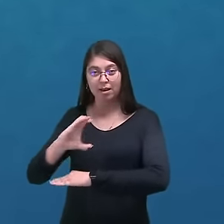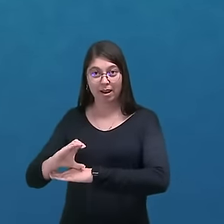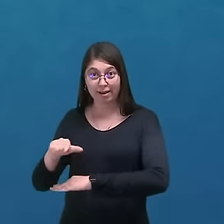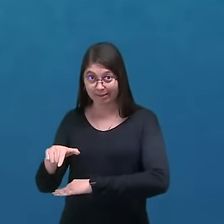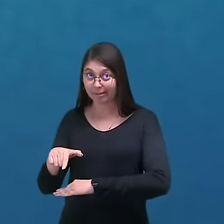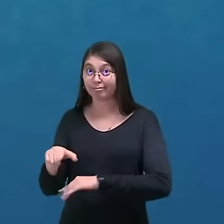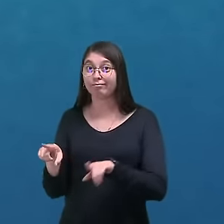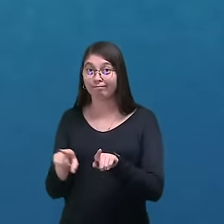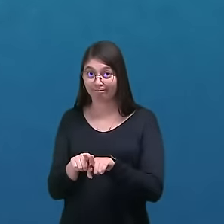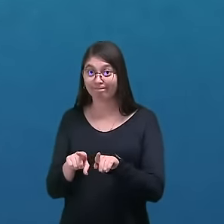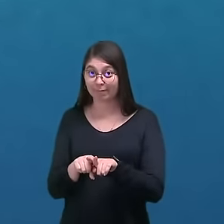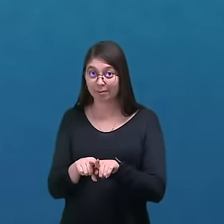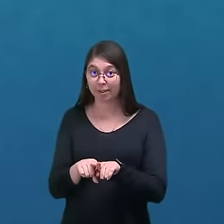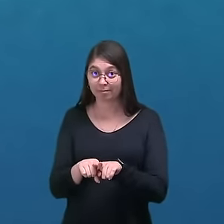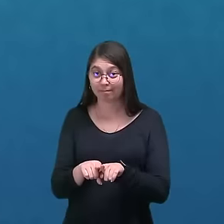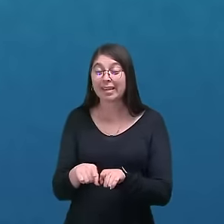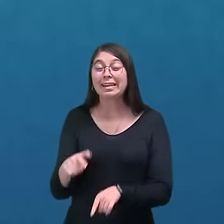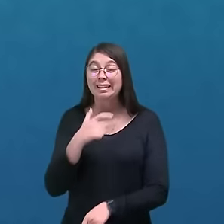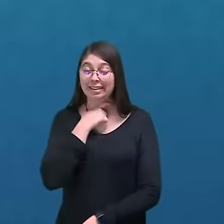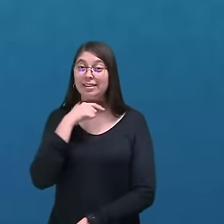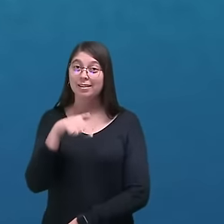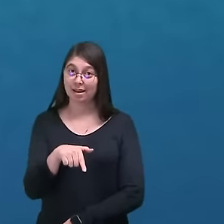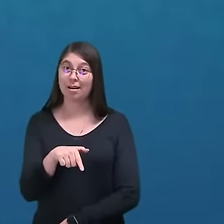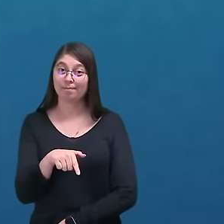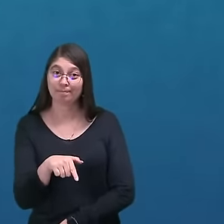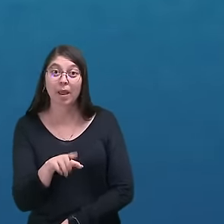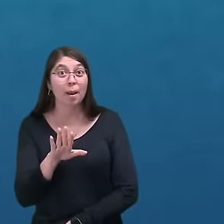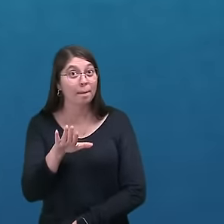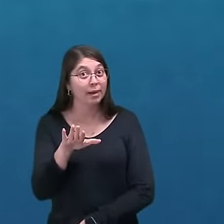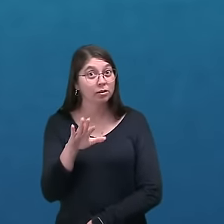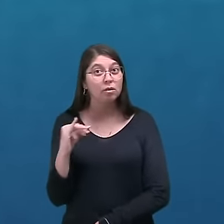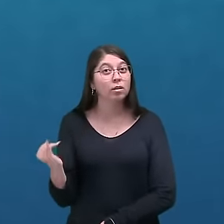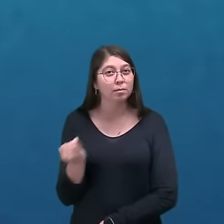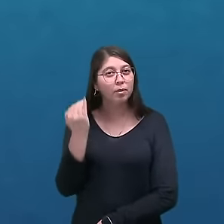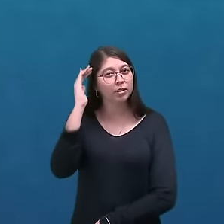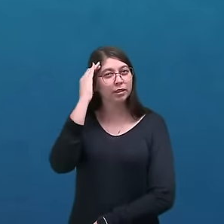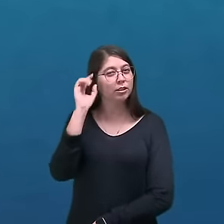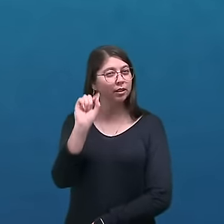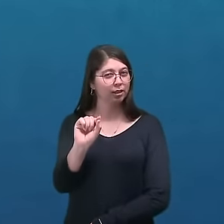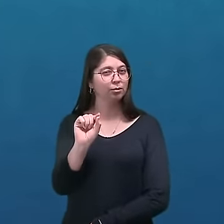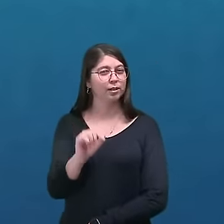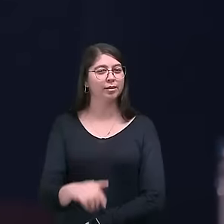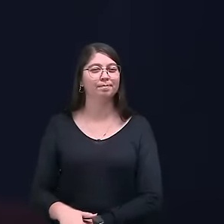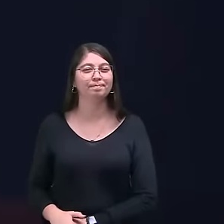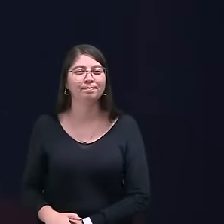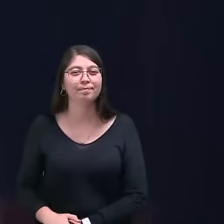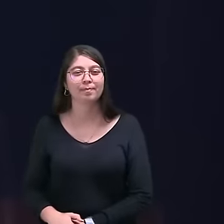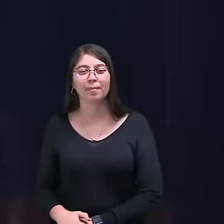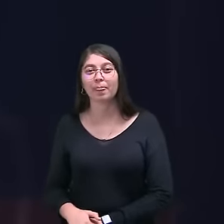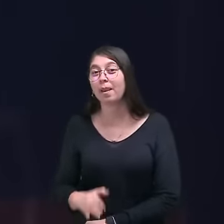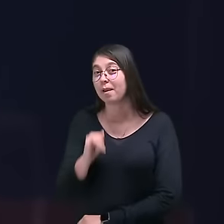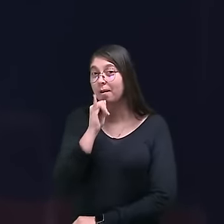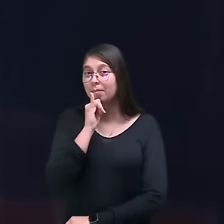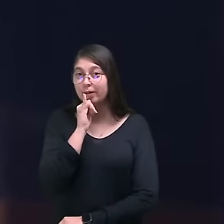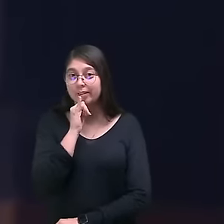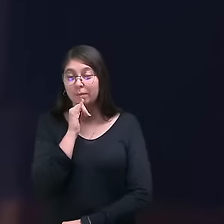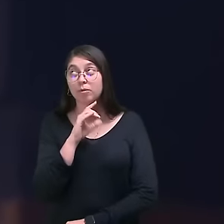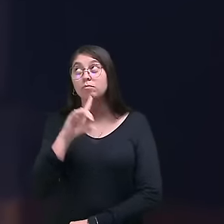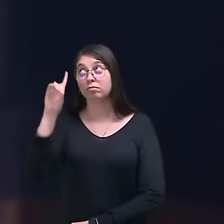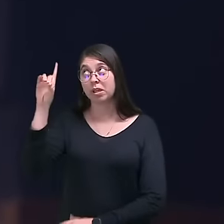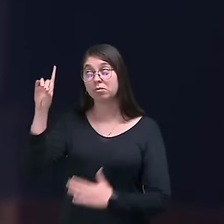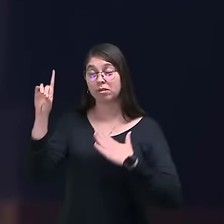comienza a experimentar una gran crisis. Es importante vos entender que el fato de vos tener Dios en su